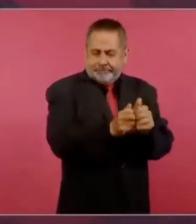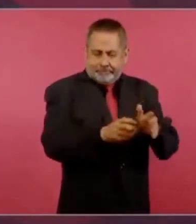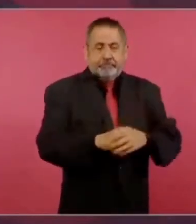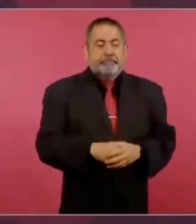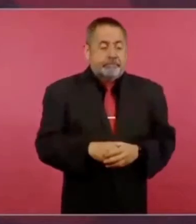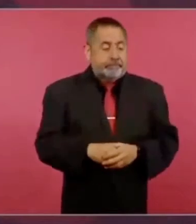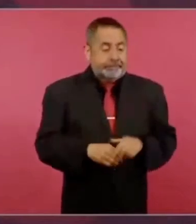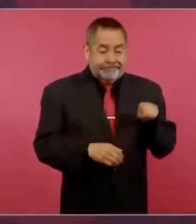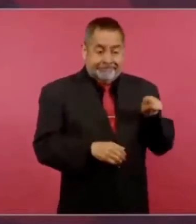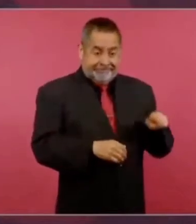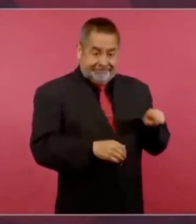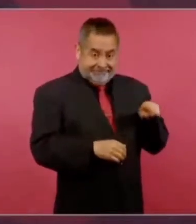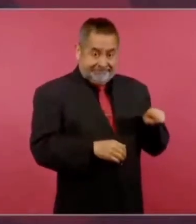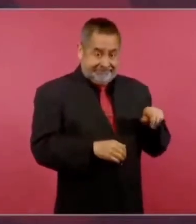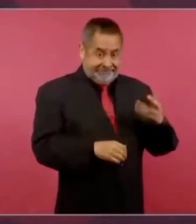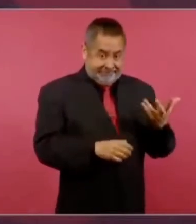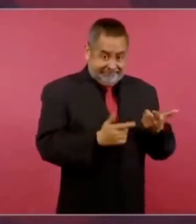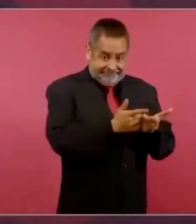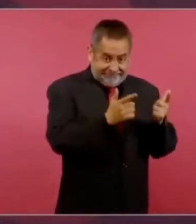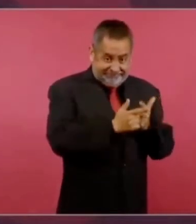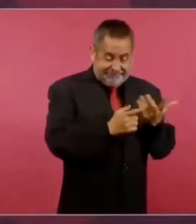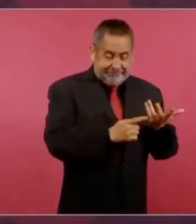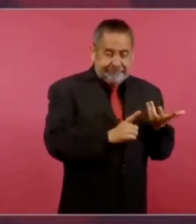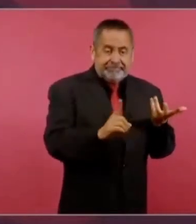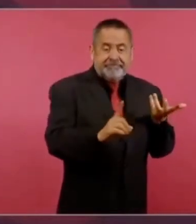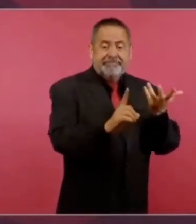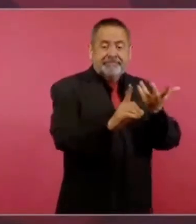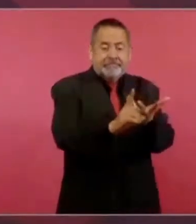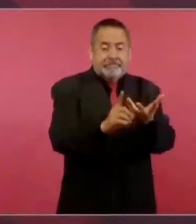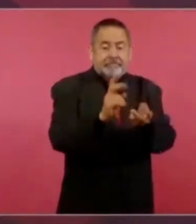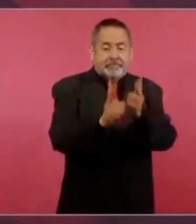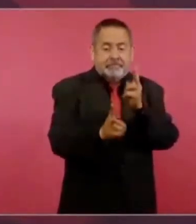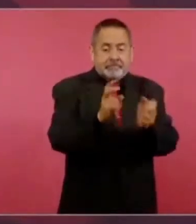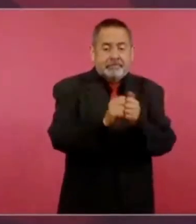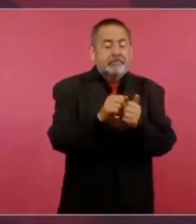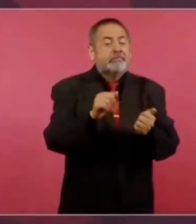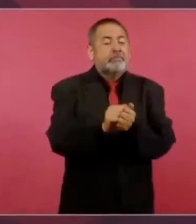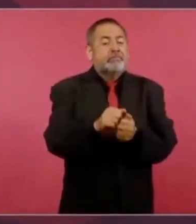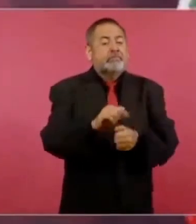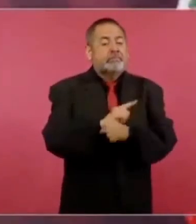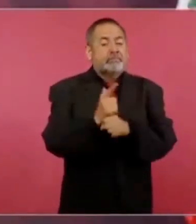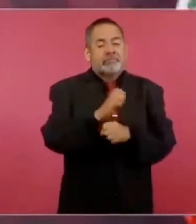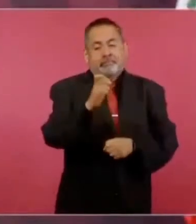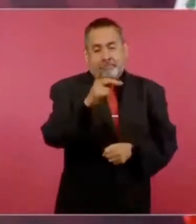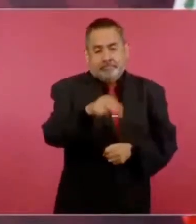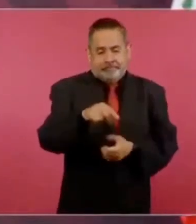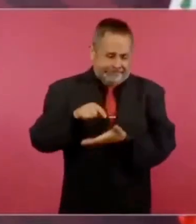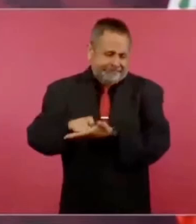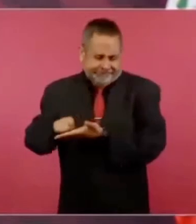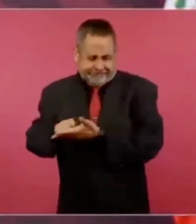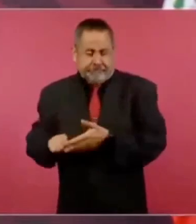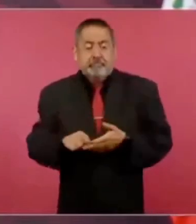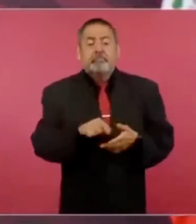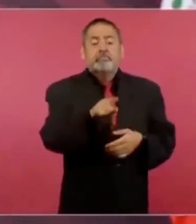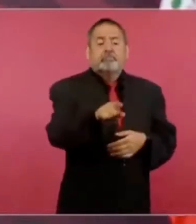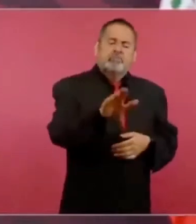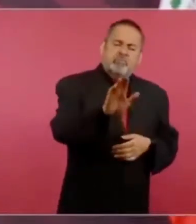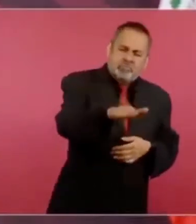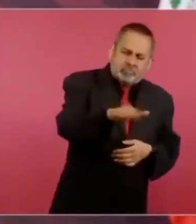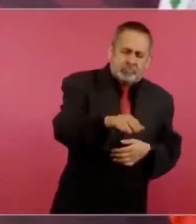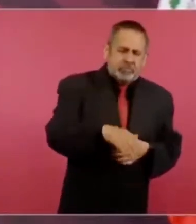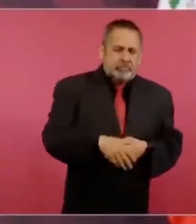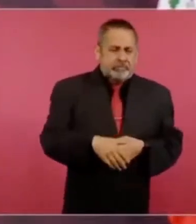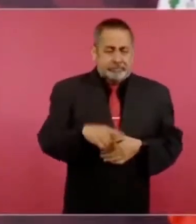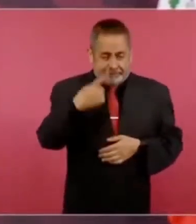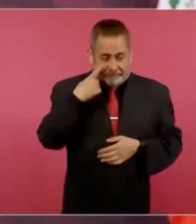Entonces fueron a ver al licenciado Peña, aquí está en el libro, a decirle que de los dos